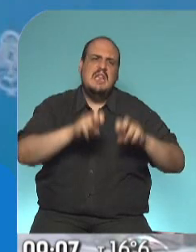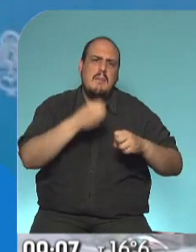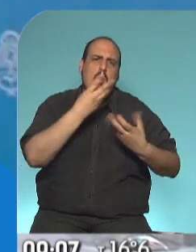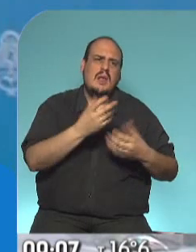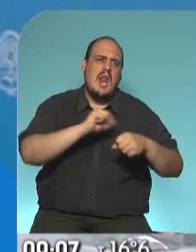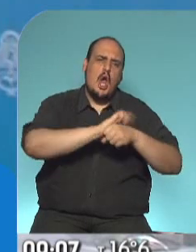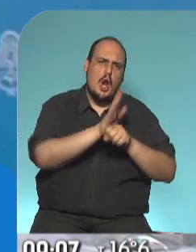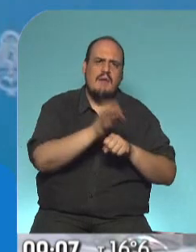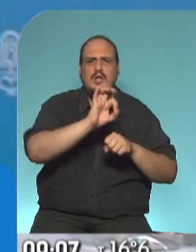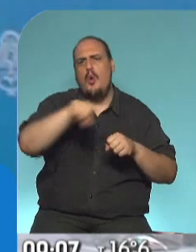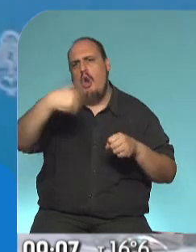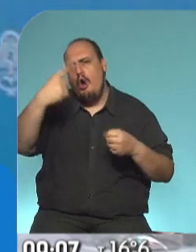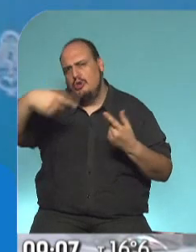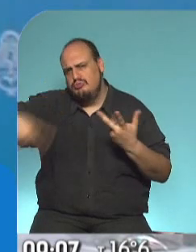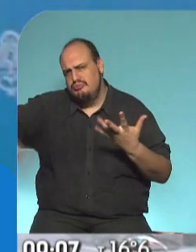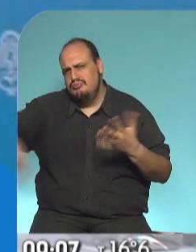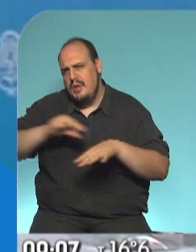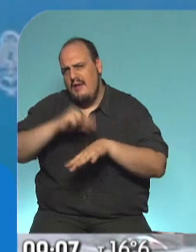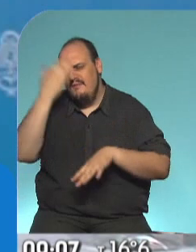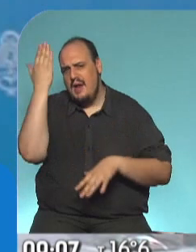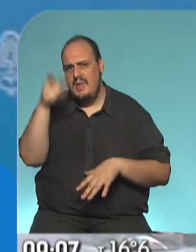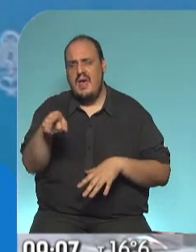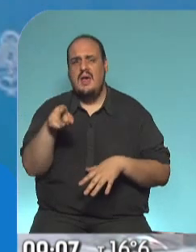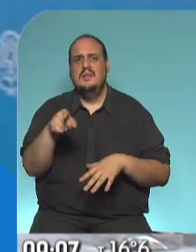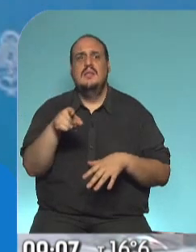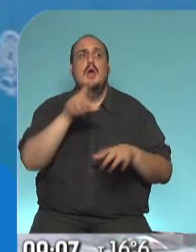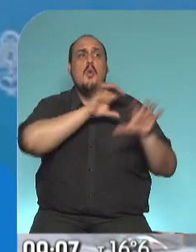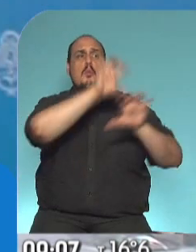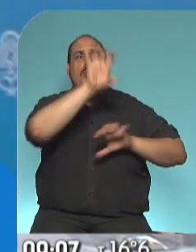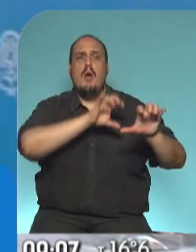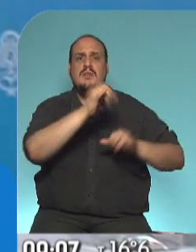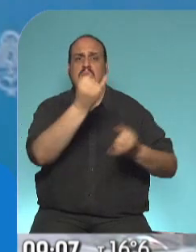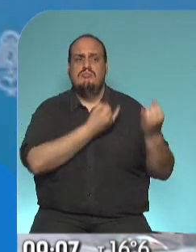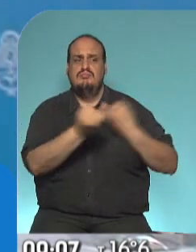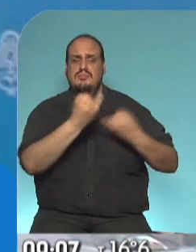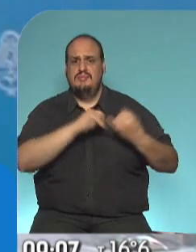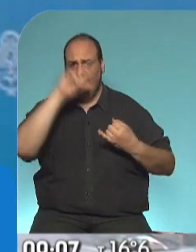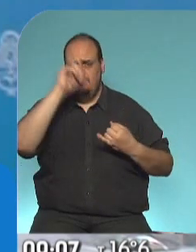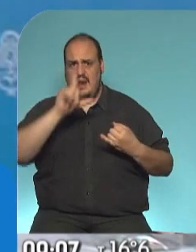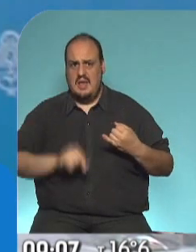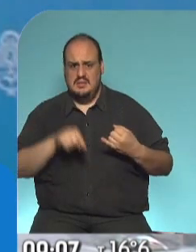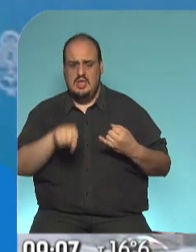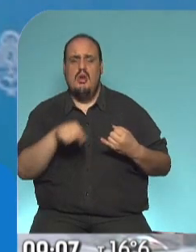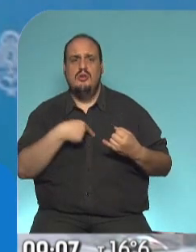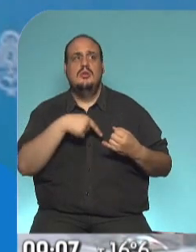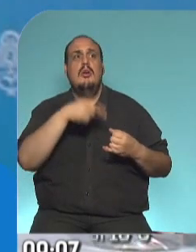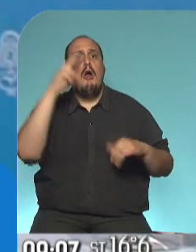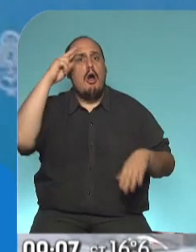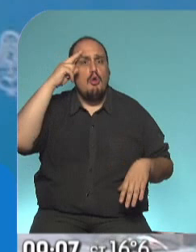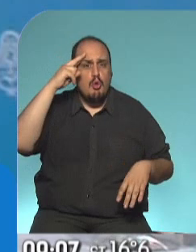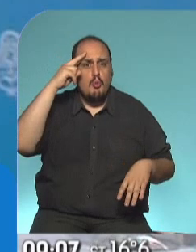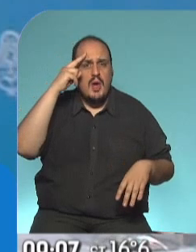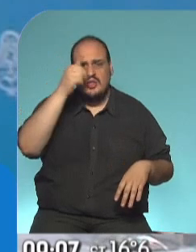estudio o cualquier otro motivo de internación el reporte de las provincias a nación es que esa ocupación a nivel nacional es